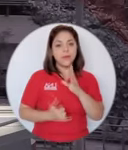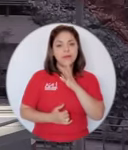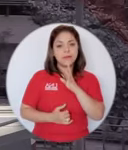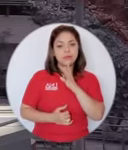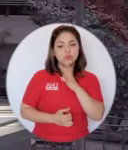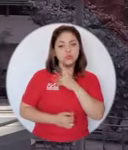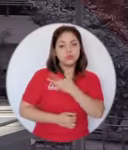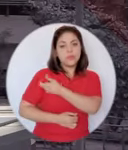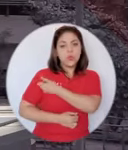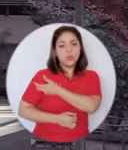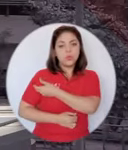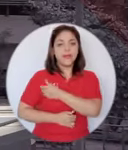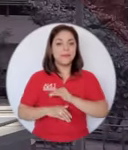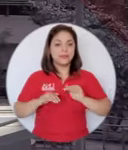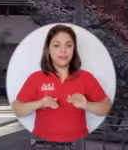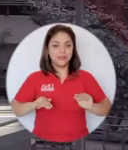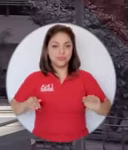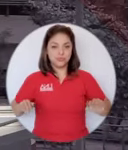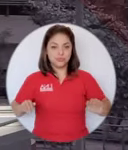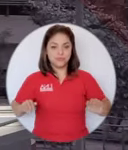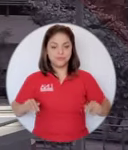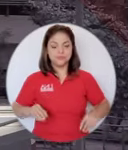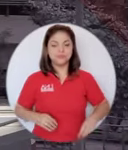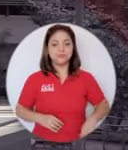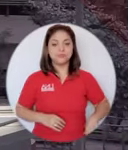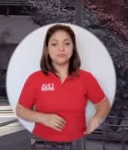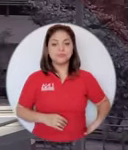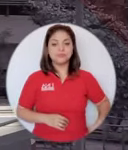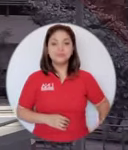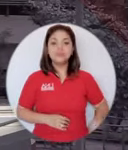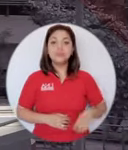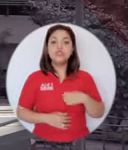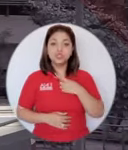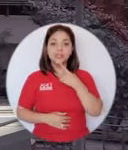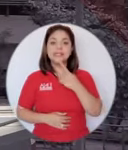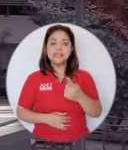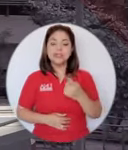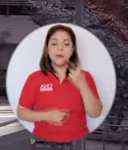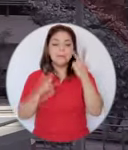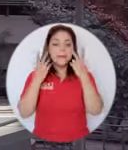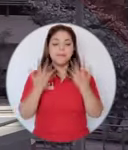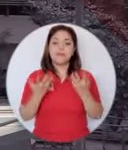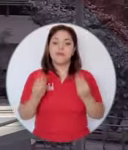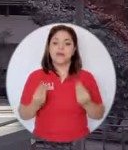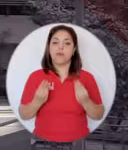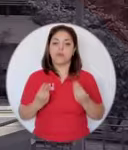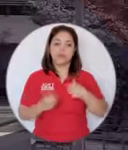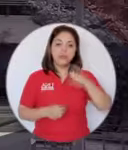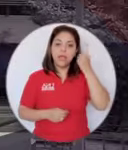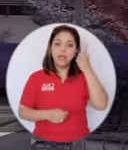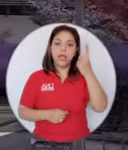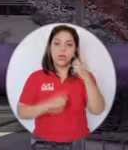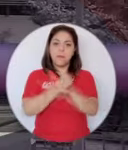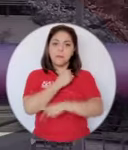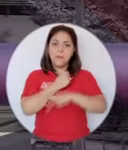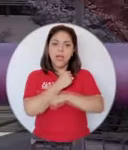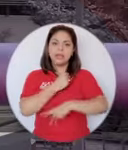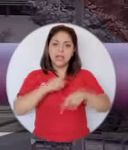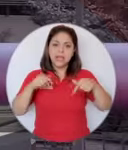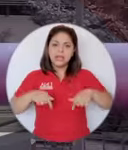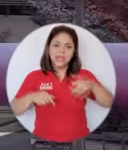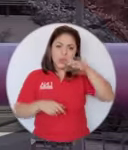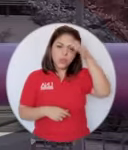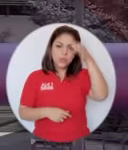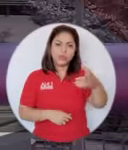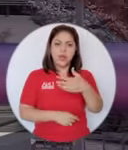de la dosis pediátrica. Porque hay, yo francamente decirte, y se los digo, gente, yo no entiendo cómo en un